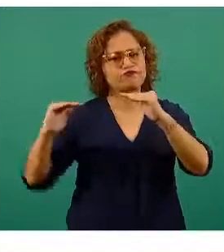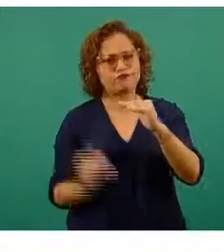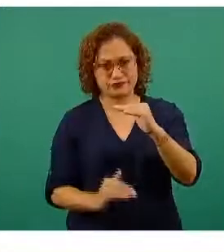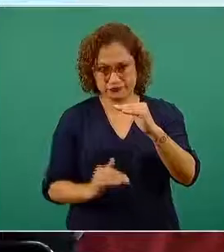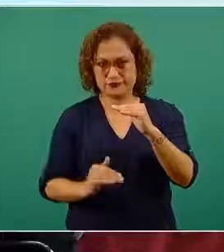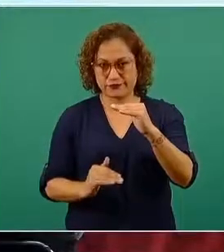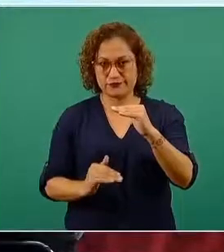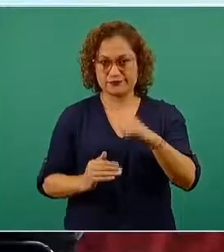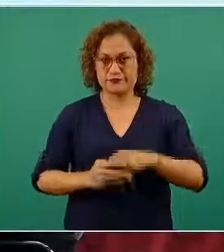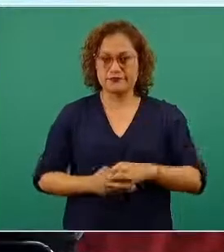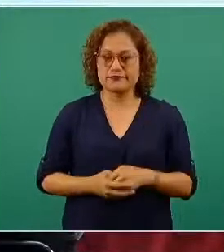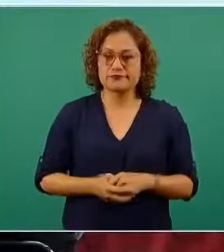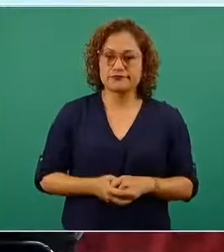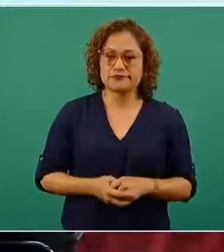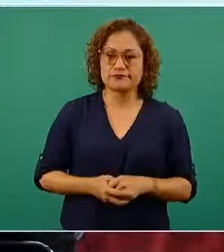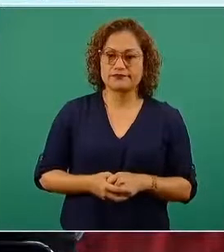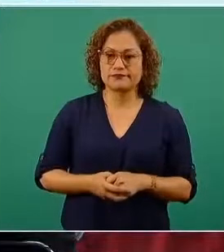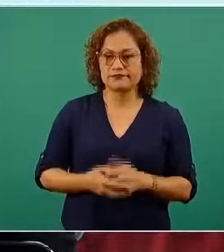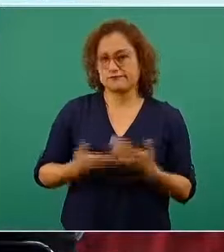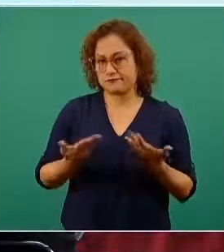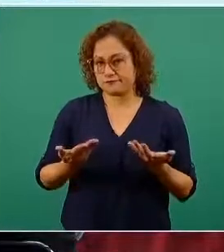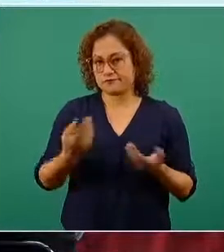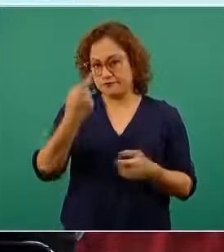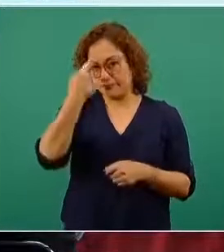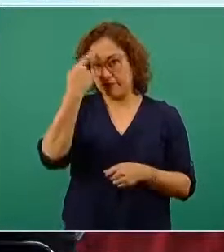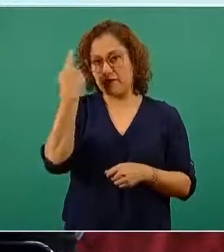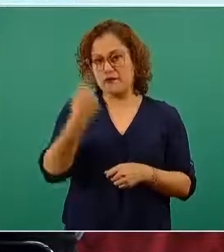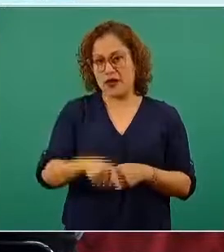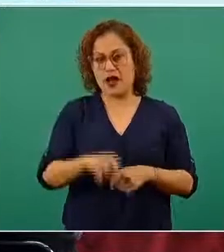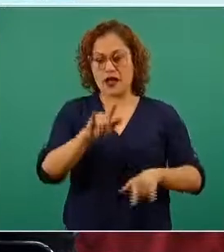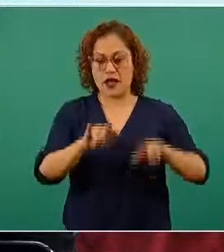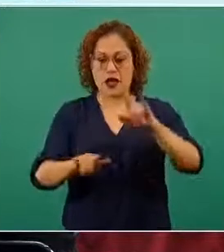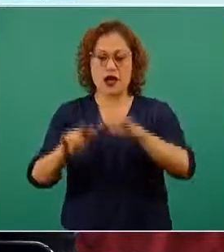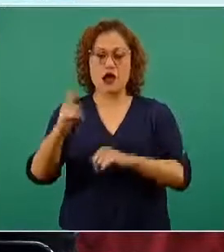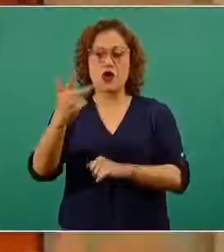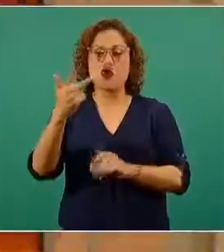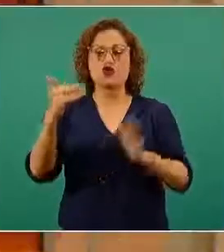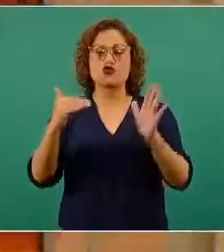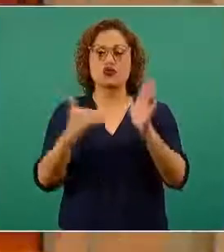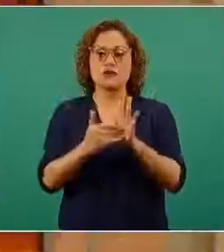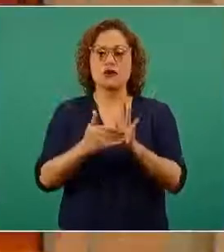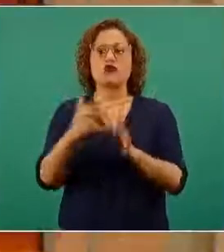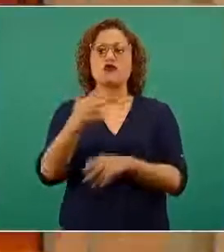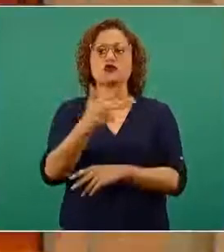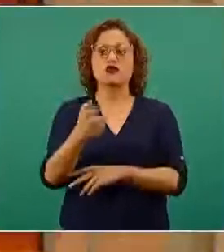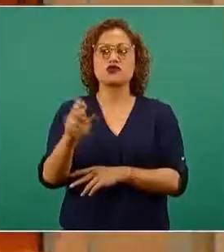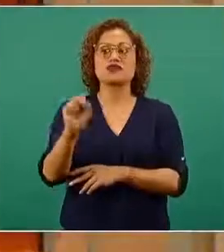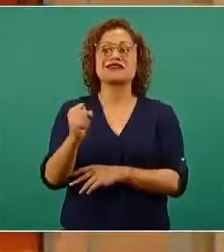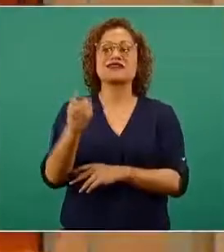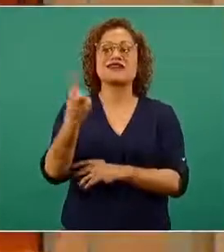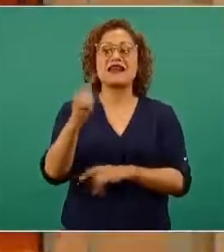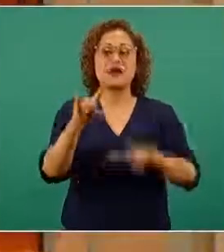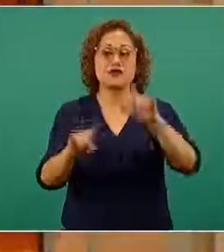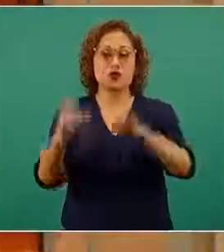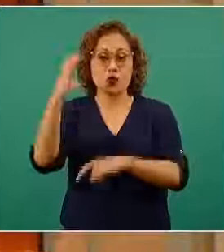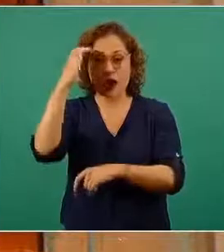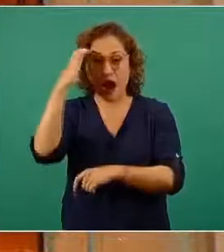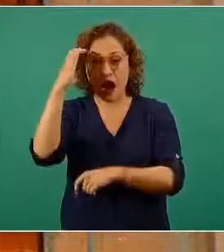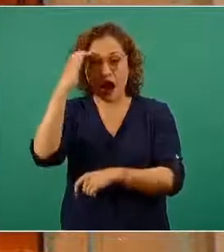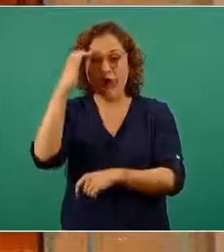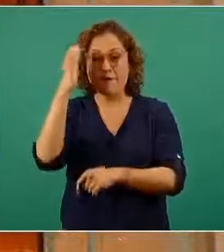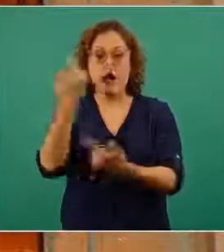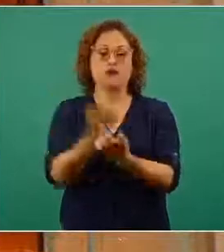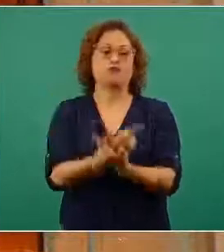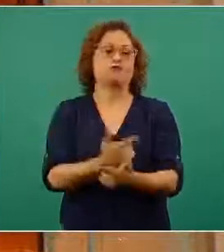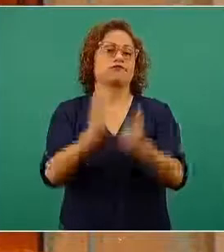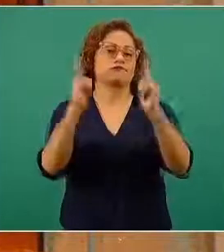ocupación de pacientes críticos, lo que nos da 8,861 camas disponibles a nivel